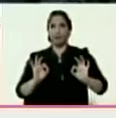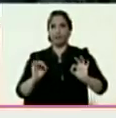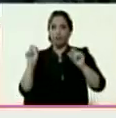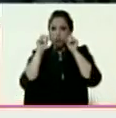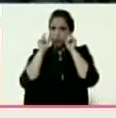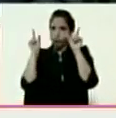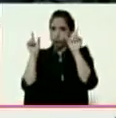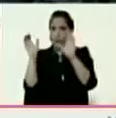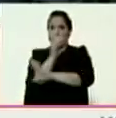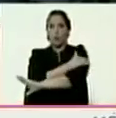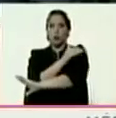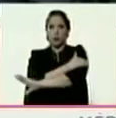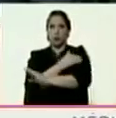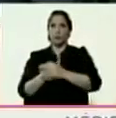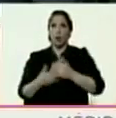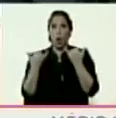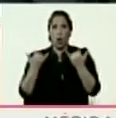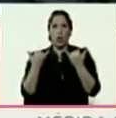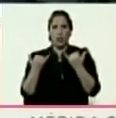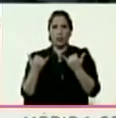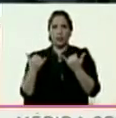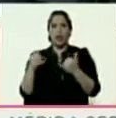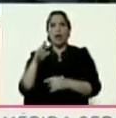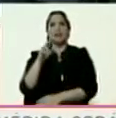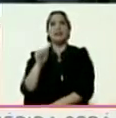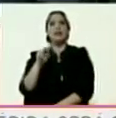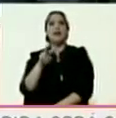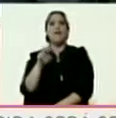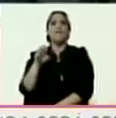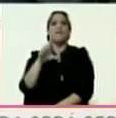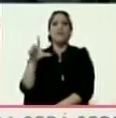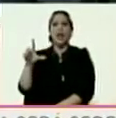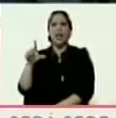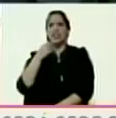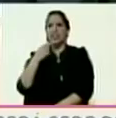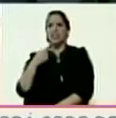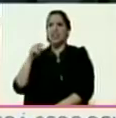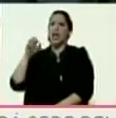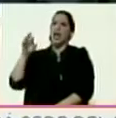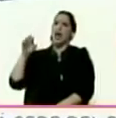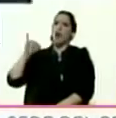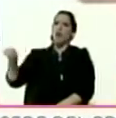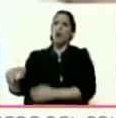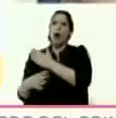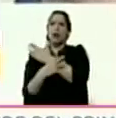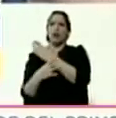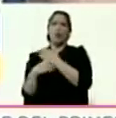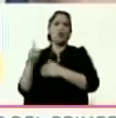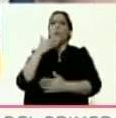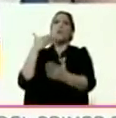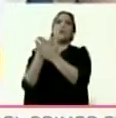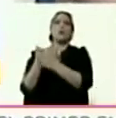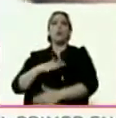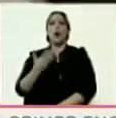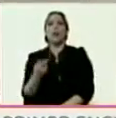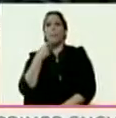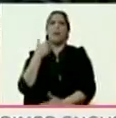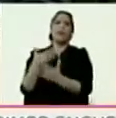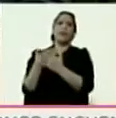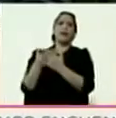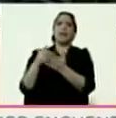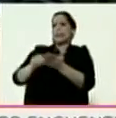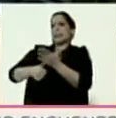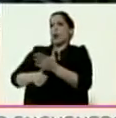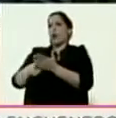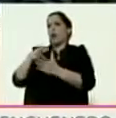derecha. Inmediatamente Alberto Rabel dice: Guaidó no puede exigirle la cédula a todo el que le pida una. Pero hubiera podido